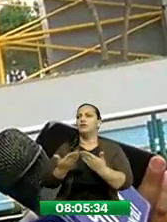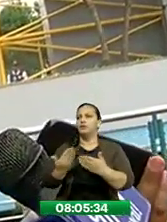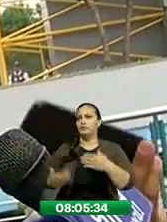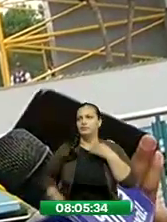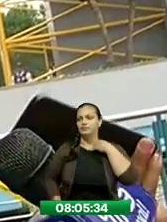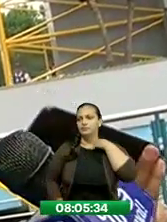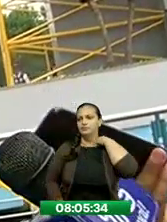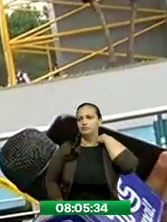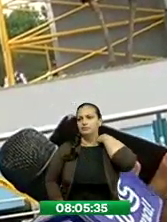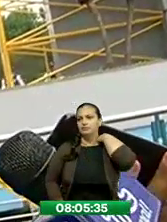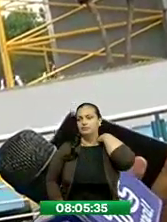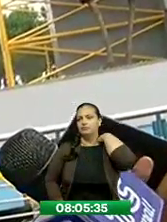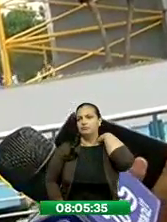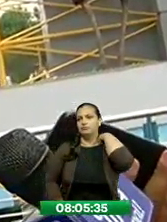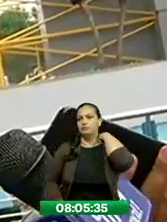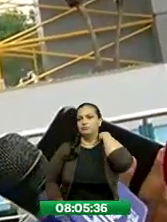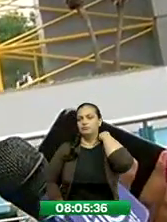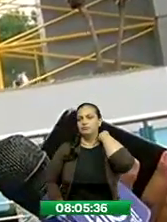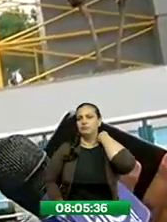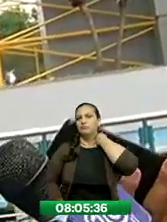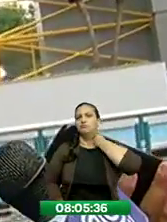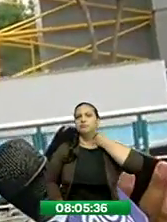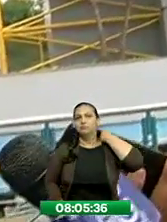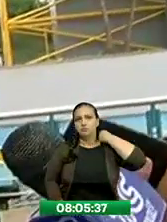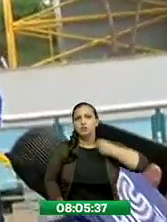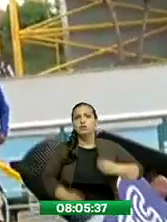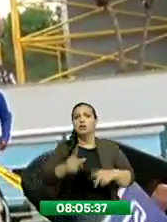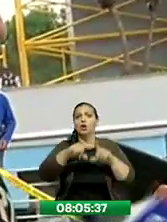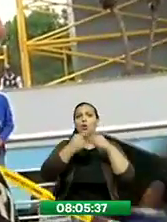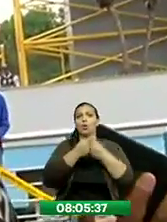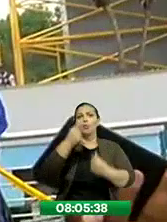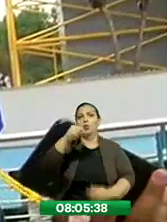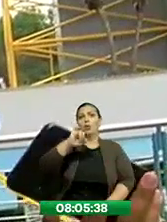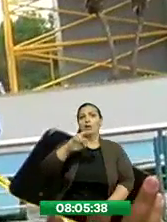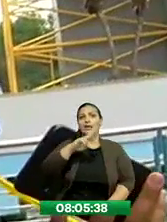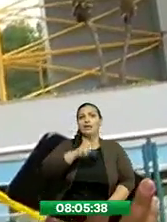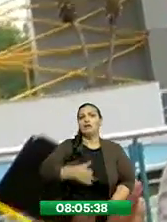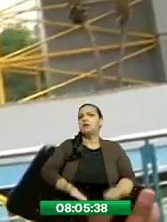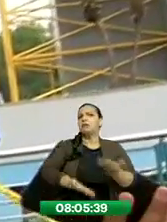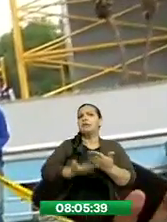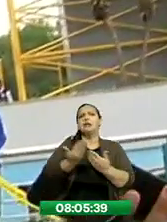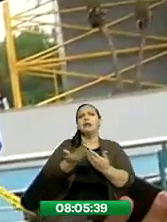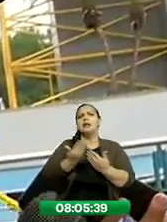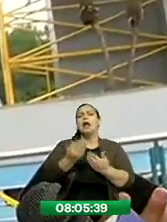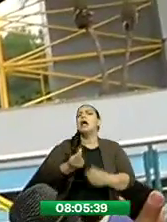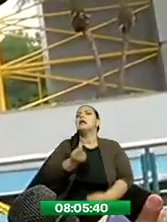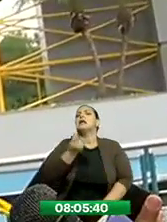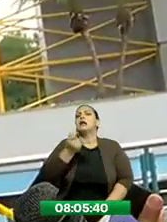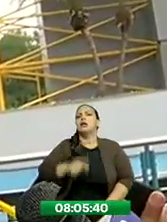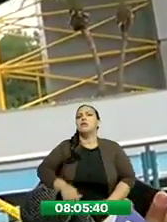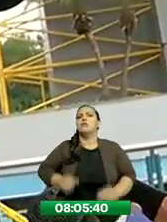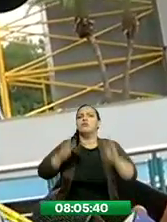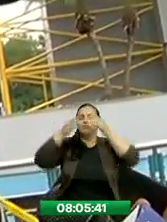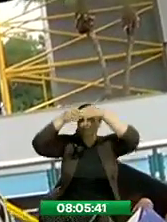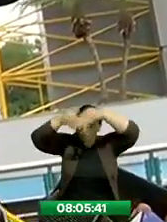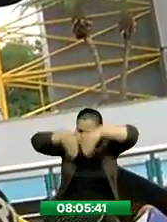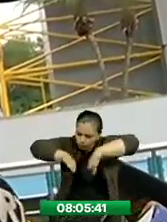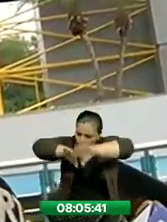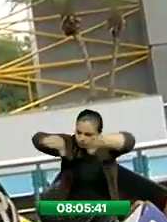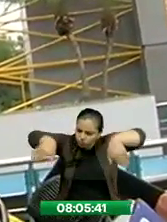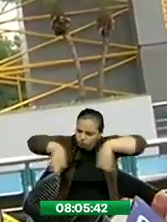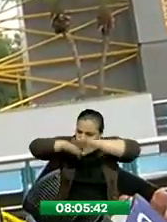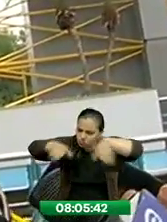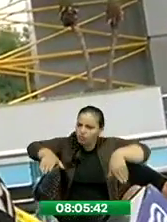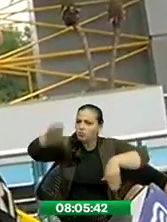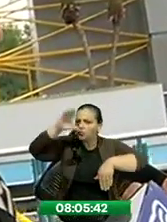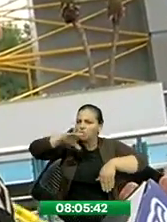rescate. Igualmente la inmersión que se hizo fue rápida. ¿Cuántas personas participaron en esta operación? Participamos 4 personas del grupo de